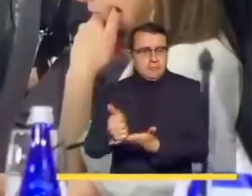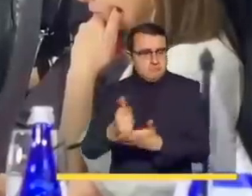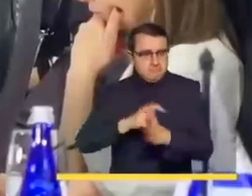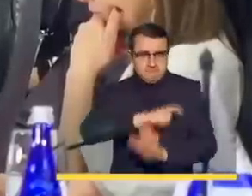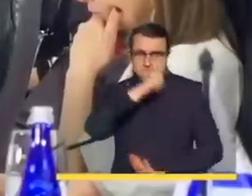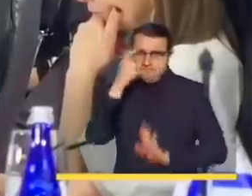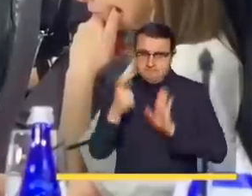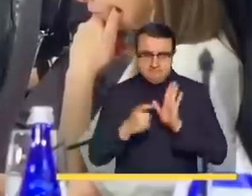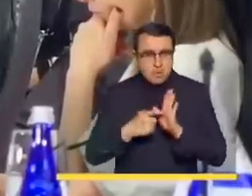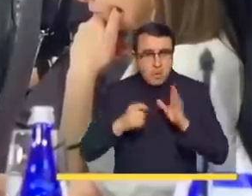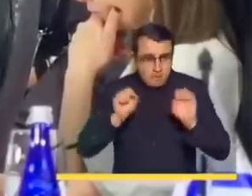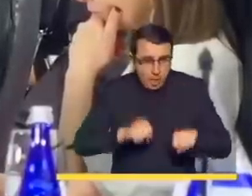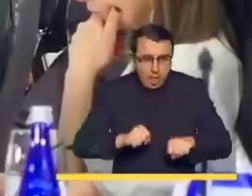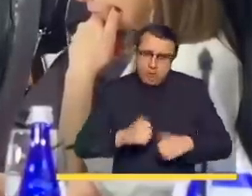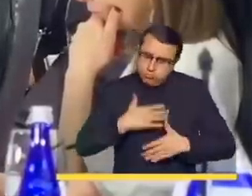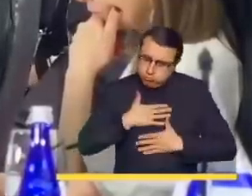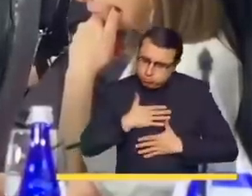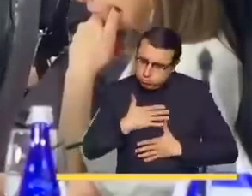Desde luego,